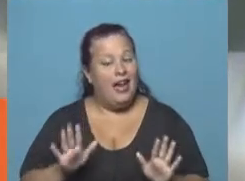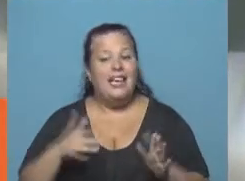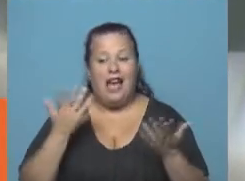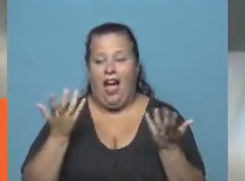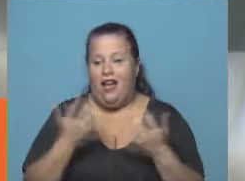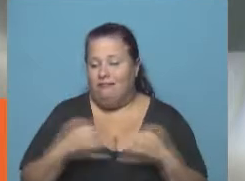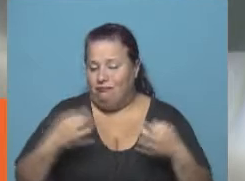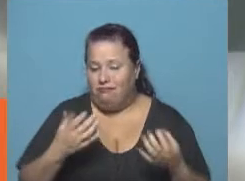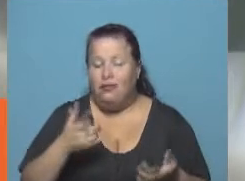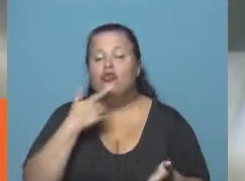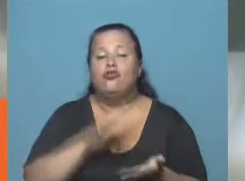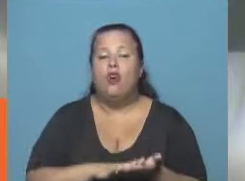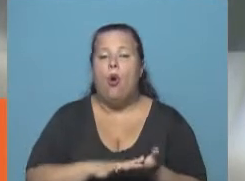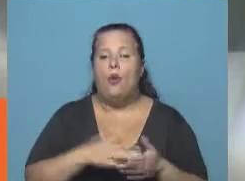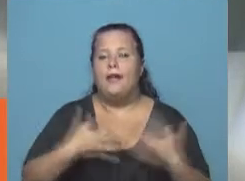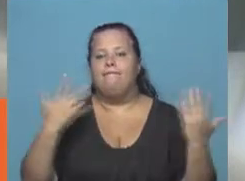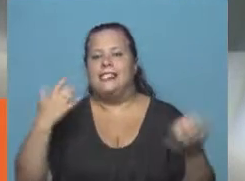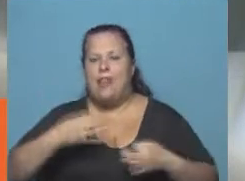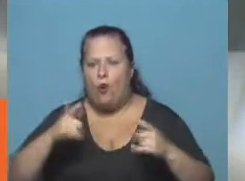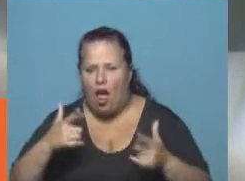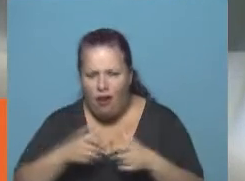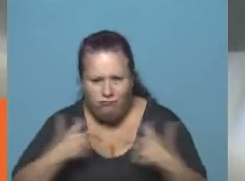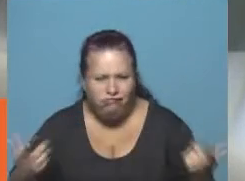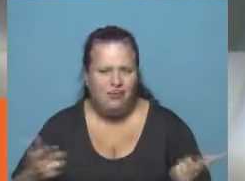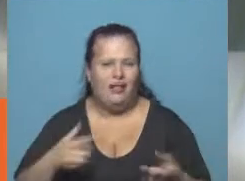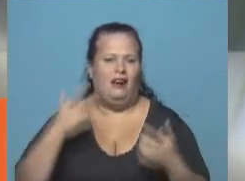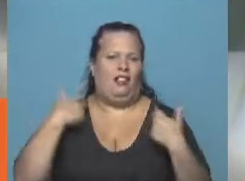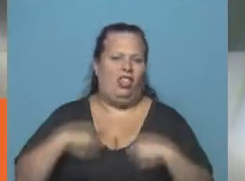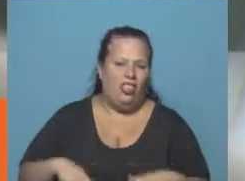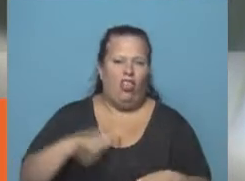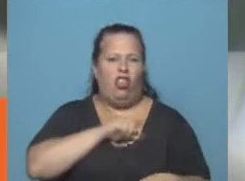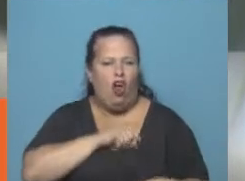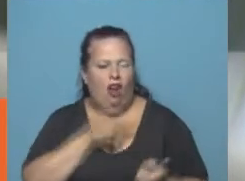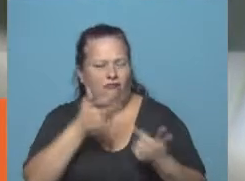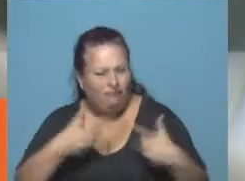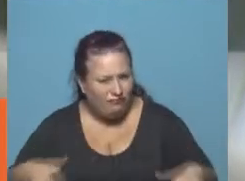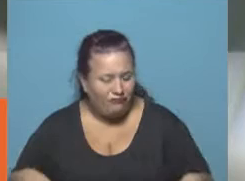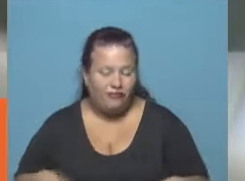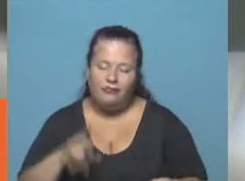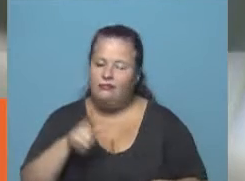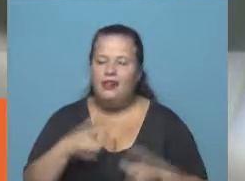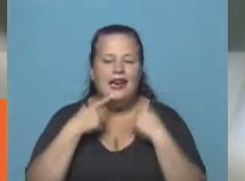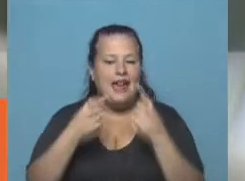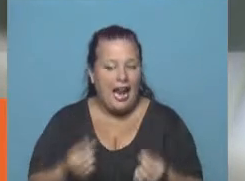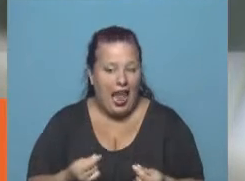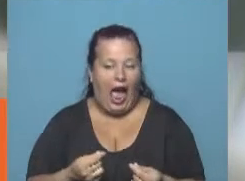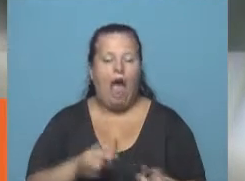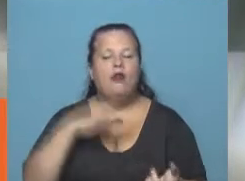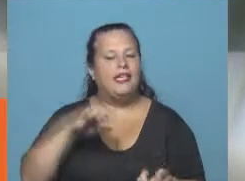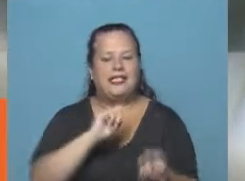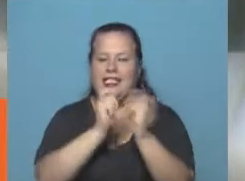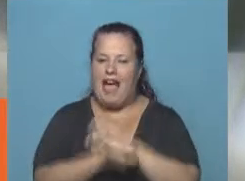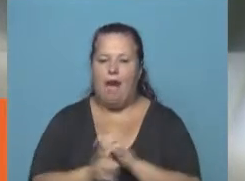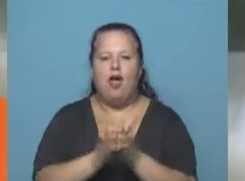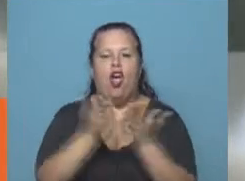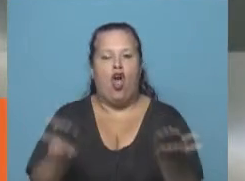lógico frente a la enorme inseguridad la desazón y el dolor el reclamo y la modificación